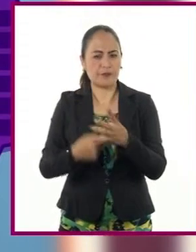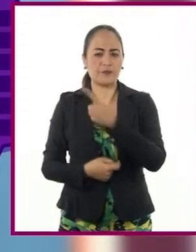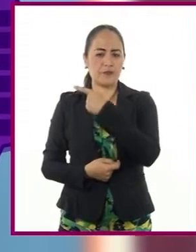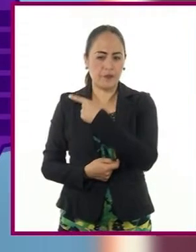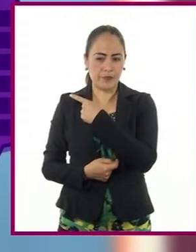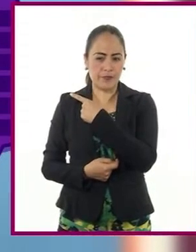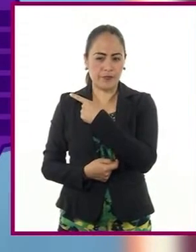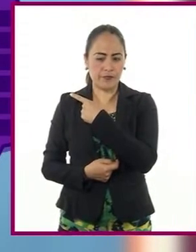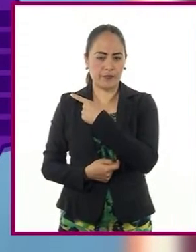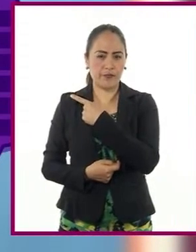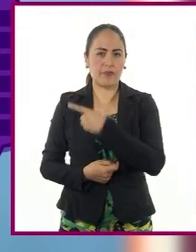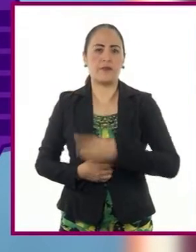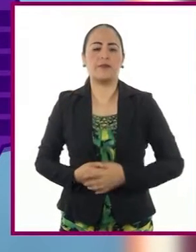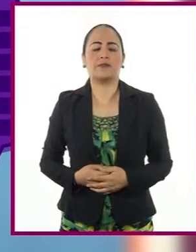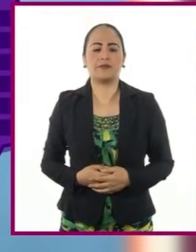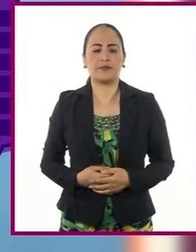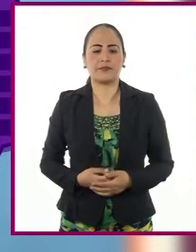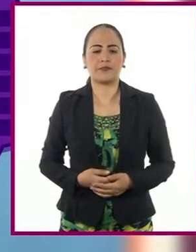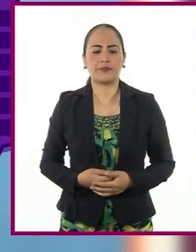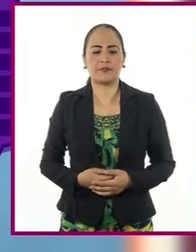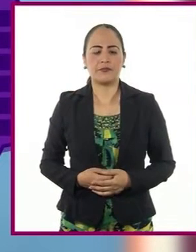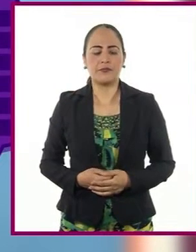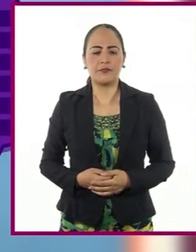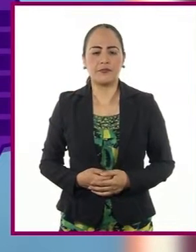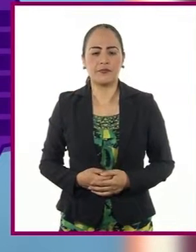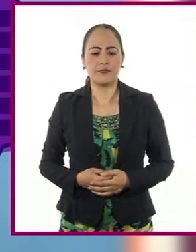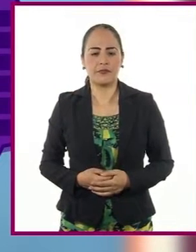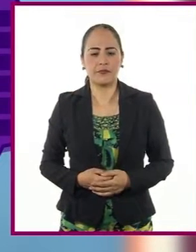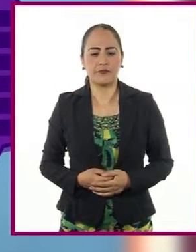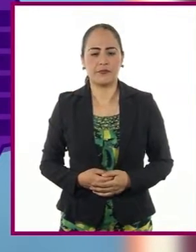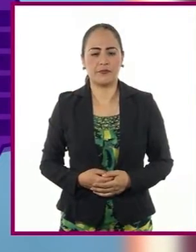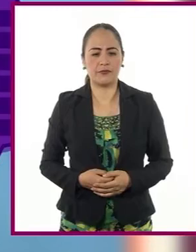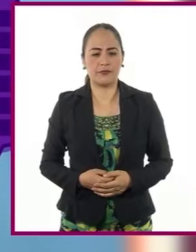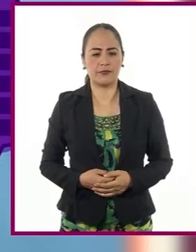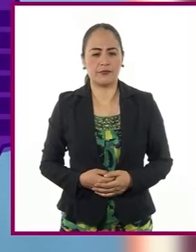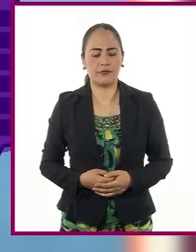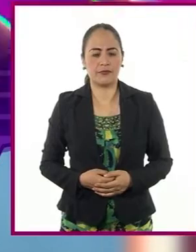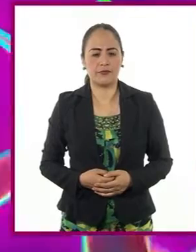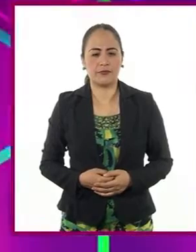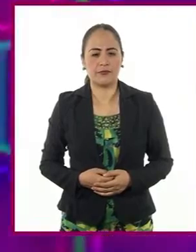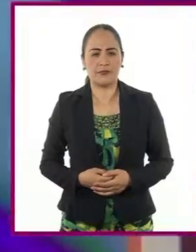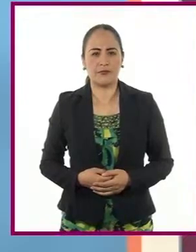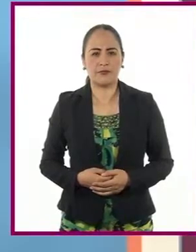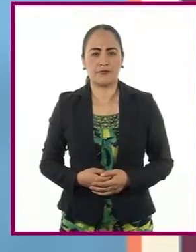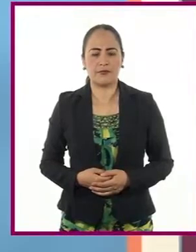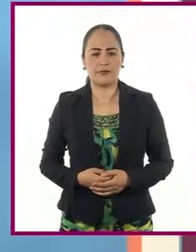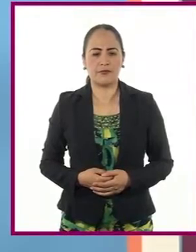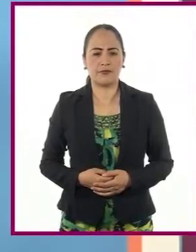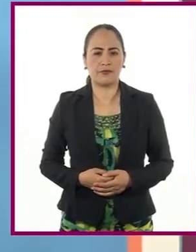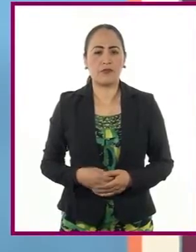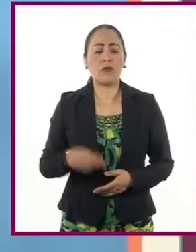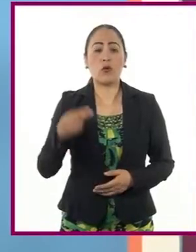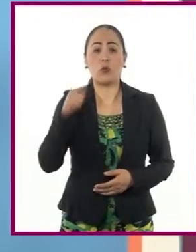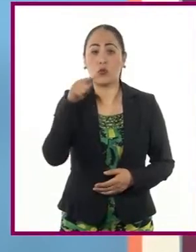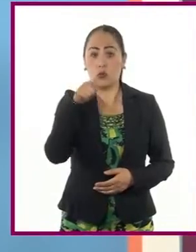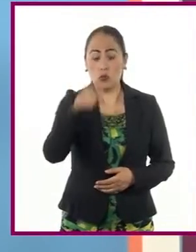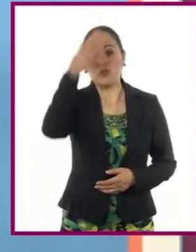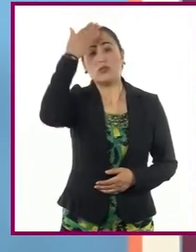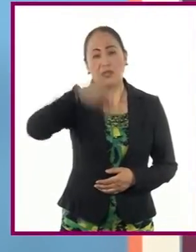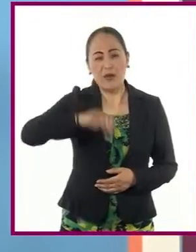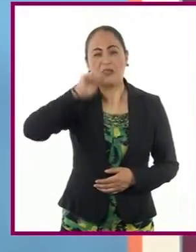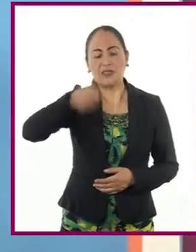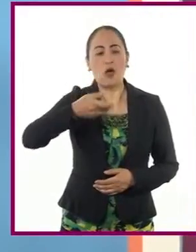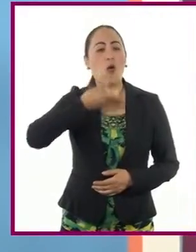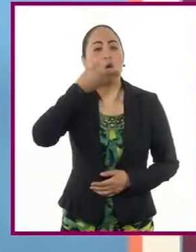y de españoles, el auge y debilitamiento de la encomienda y repartimiento. ¿Sabías que una costumbre